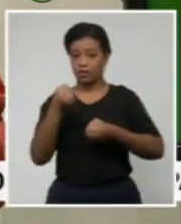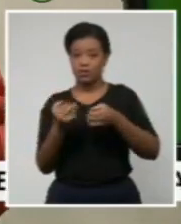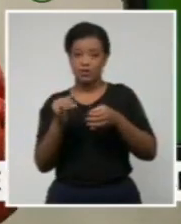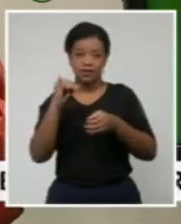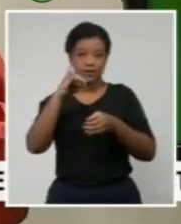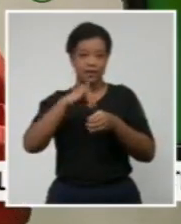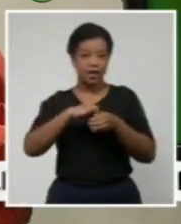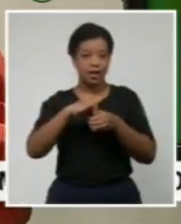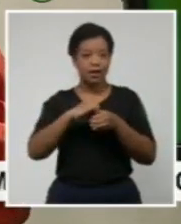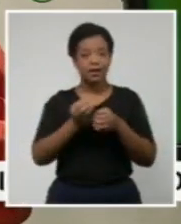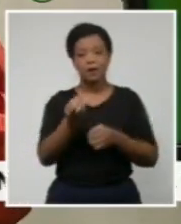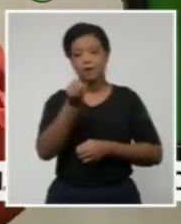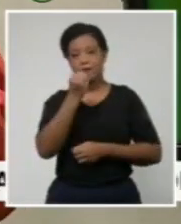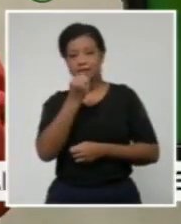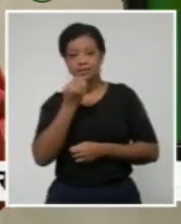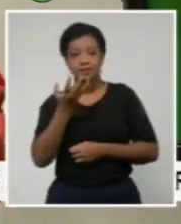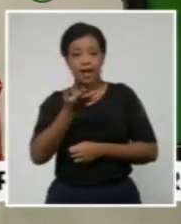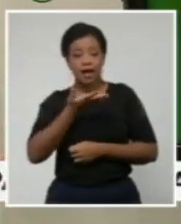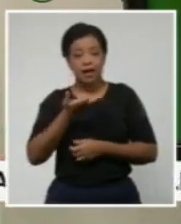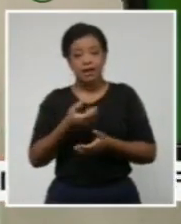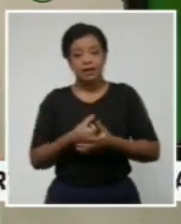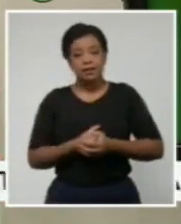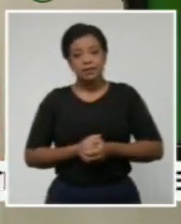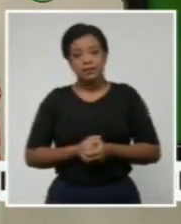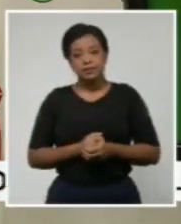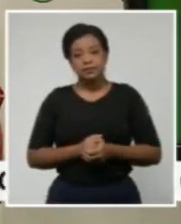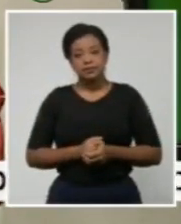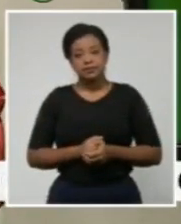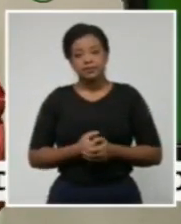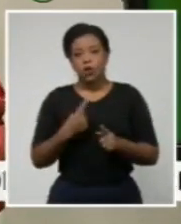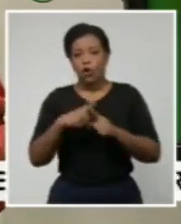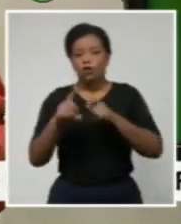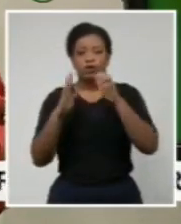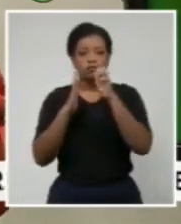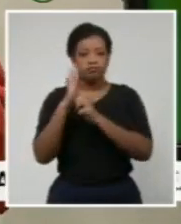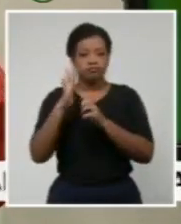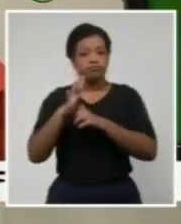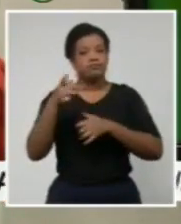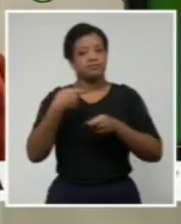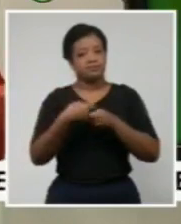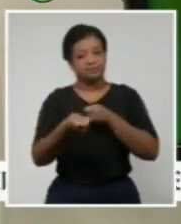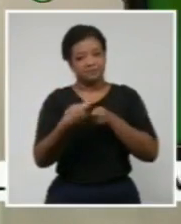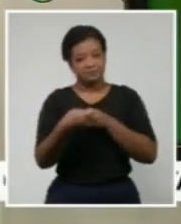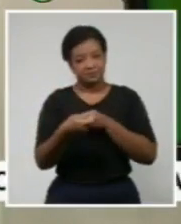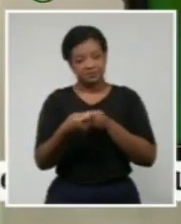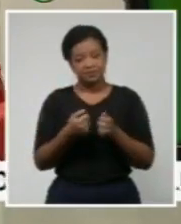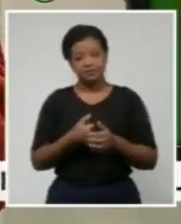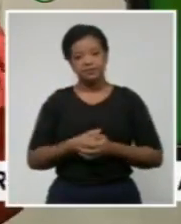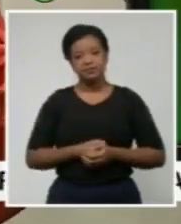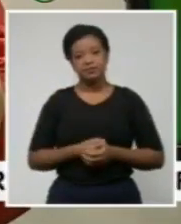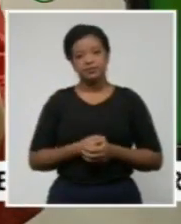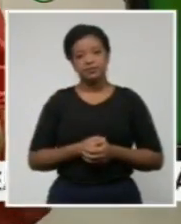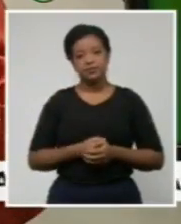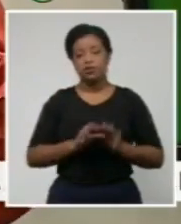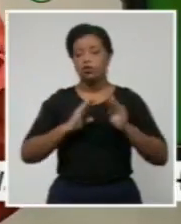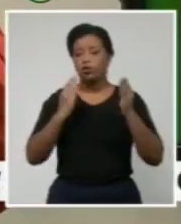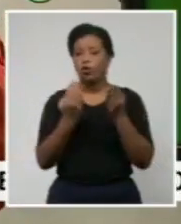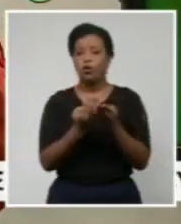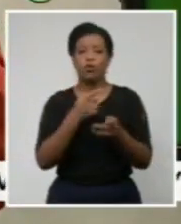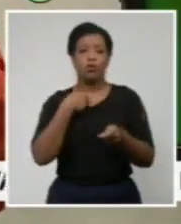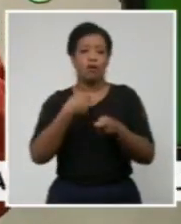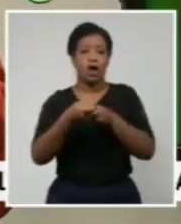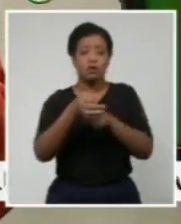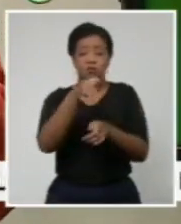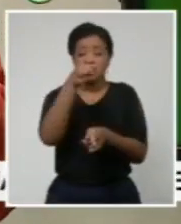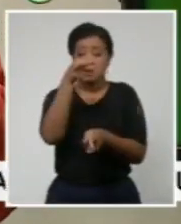márgenes comerciales, los aranceles que hay que pagar, todos los gastos que ocurren desde el momento